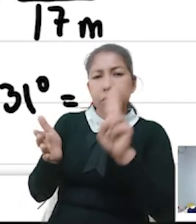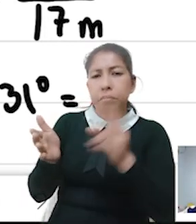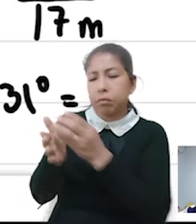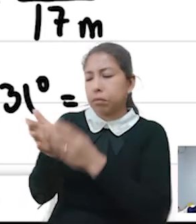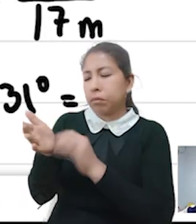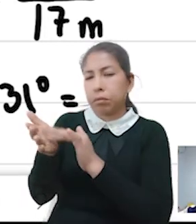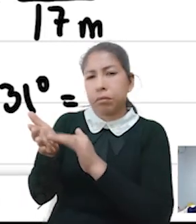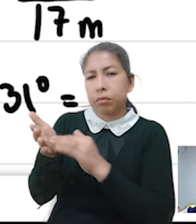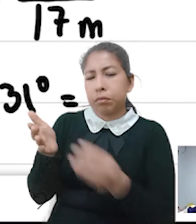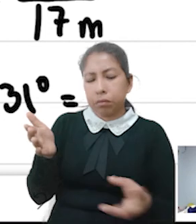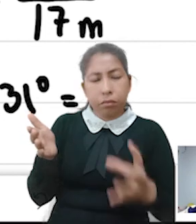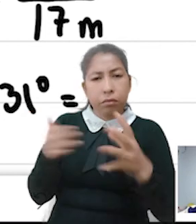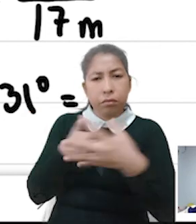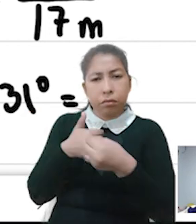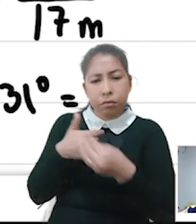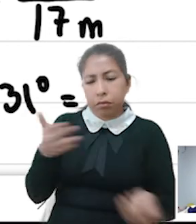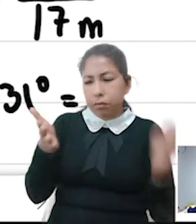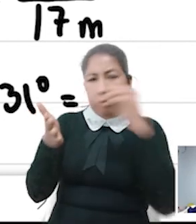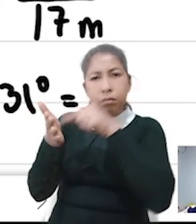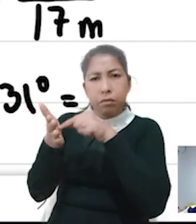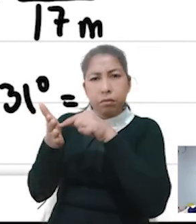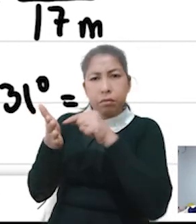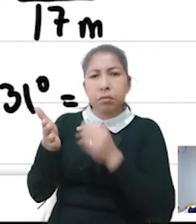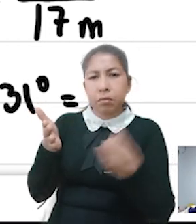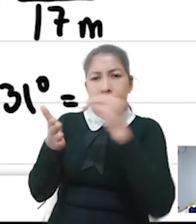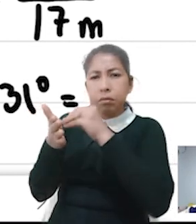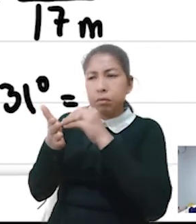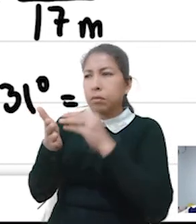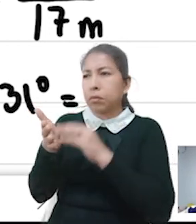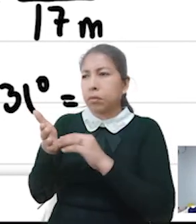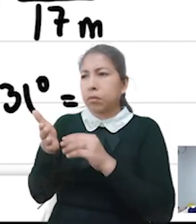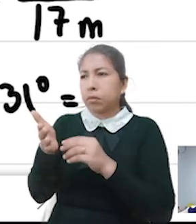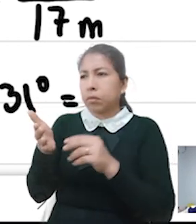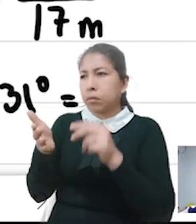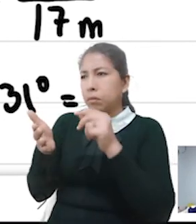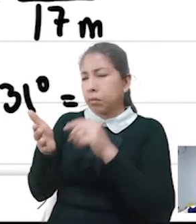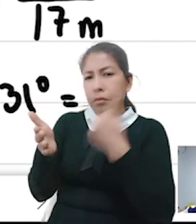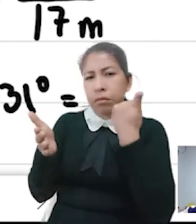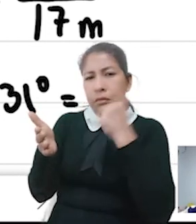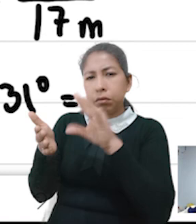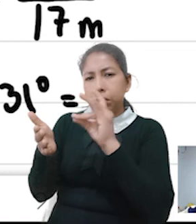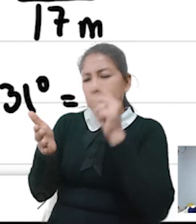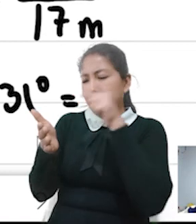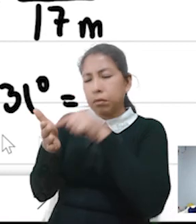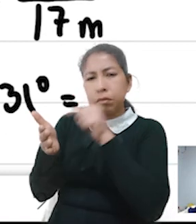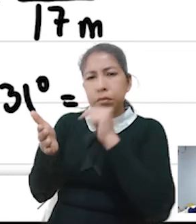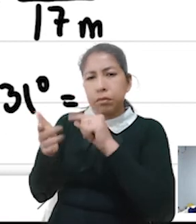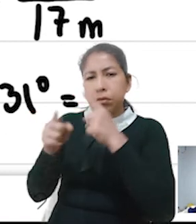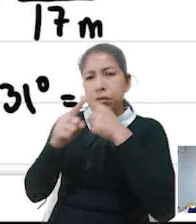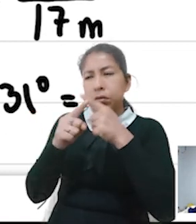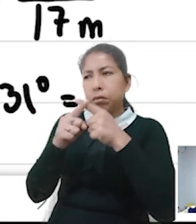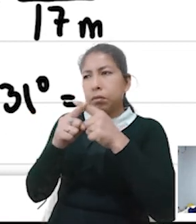esta, y vamos a anotar 17, no hay necesidad de anotar los metros, multiplicado por la tangente